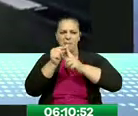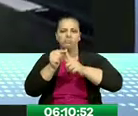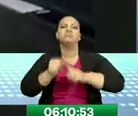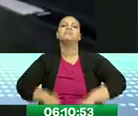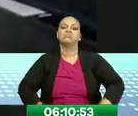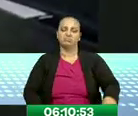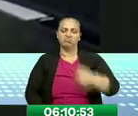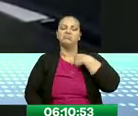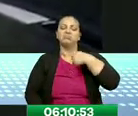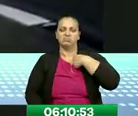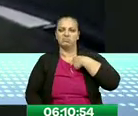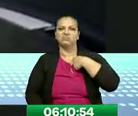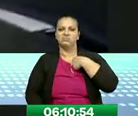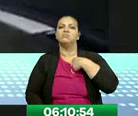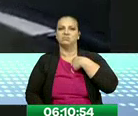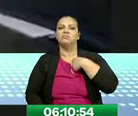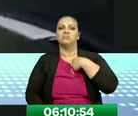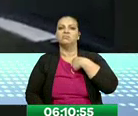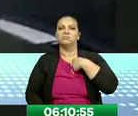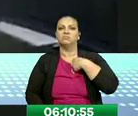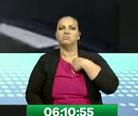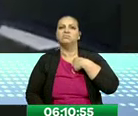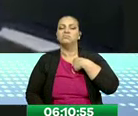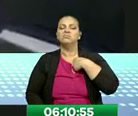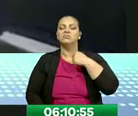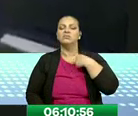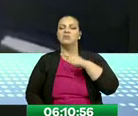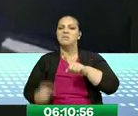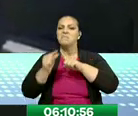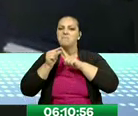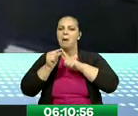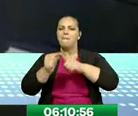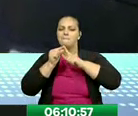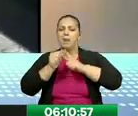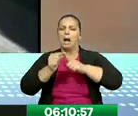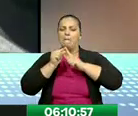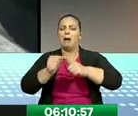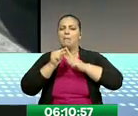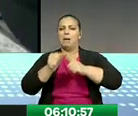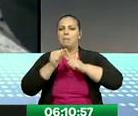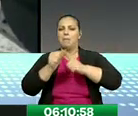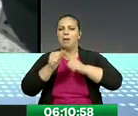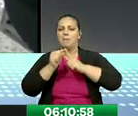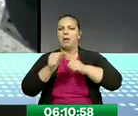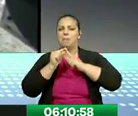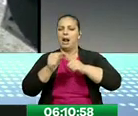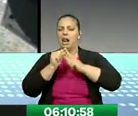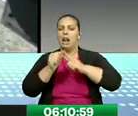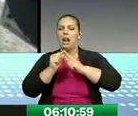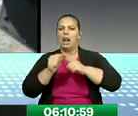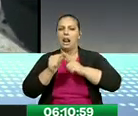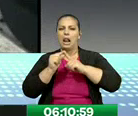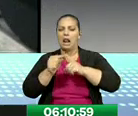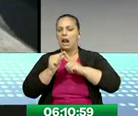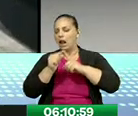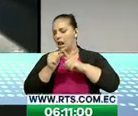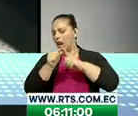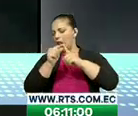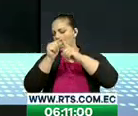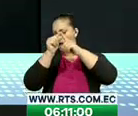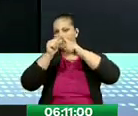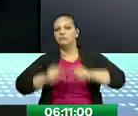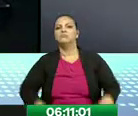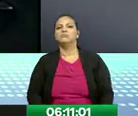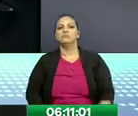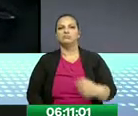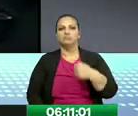a cualquiera. Lo dejas en el suelo. Lo arrastra. Y le digo, si quieres, punta de lengua. Si quieres pegarme. Ya te gané la pelea. Si quieres pegarme, sí. pégame.